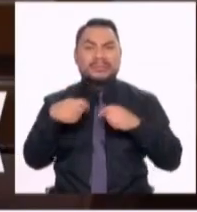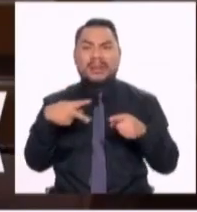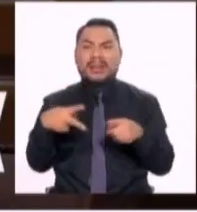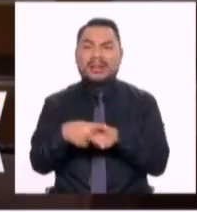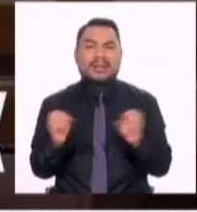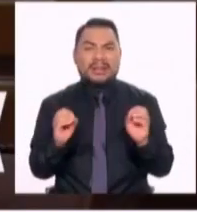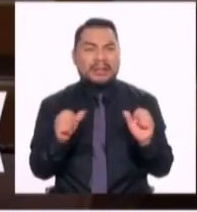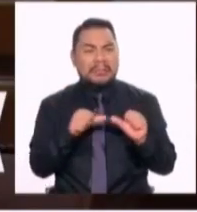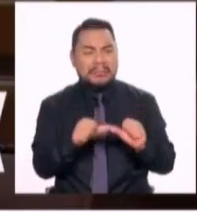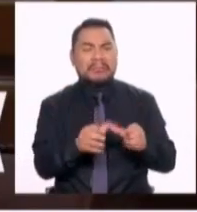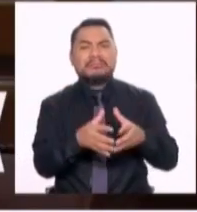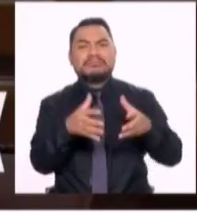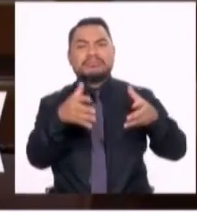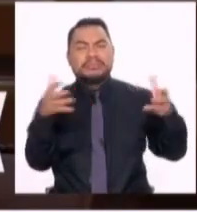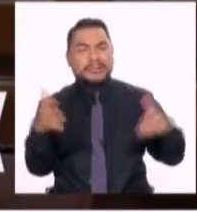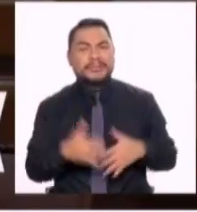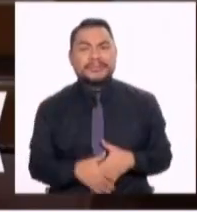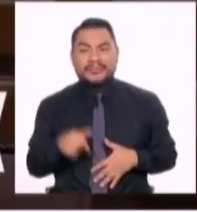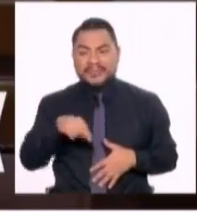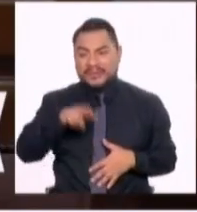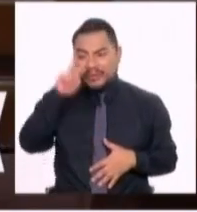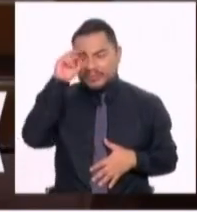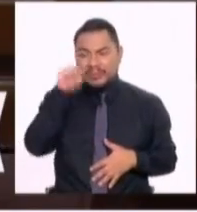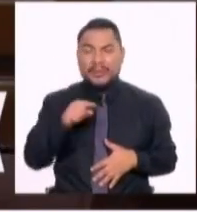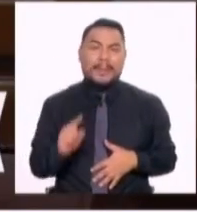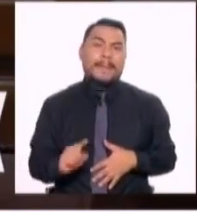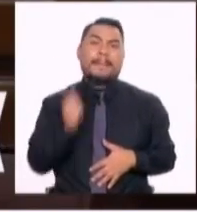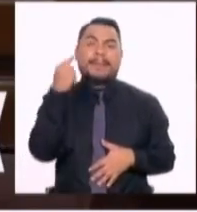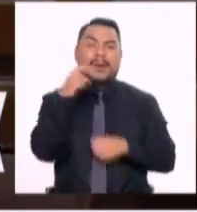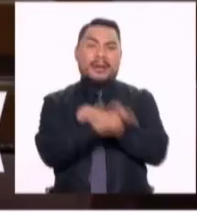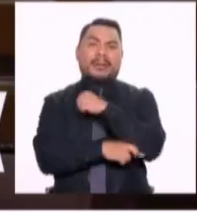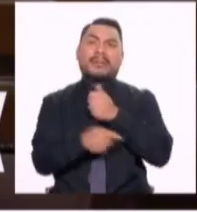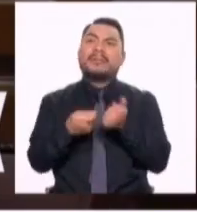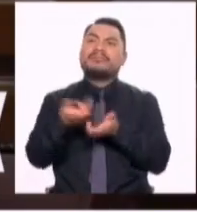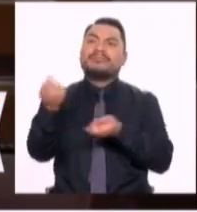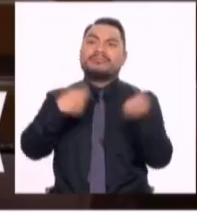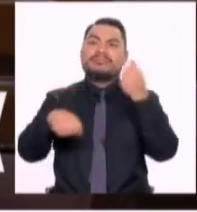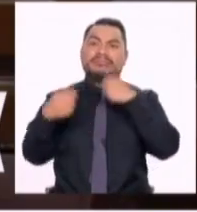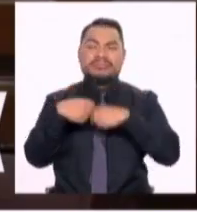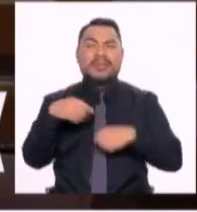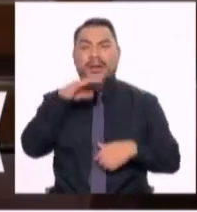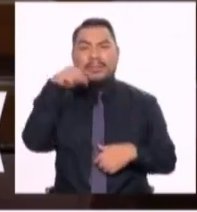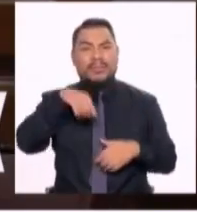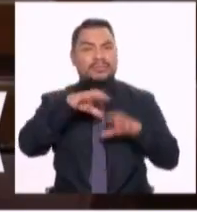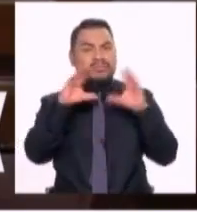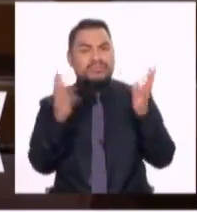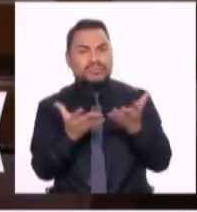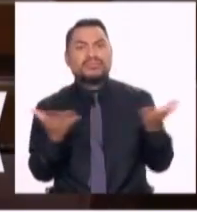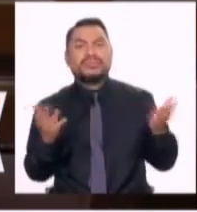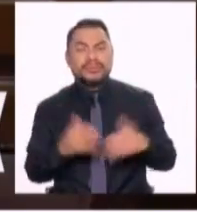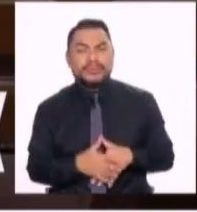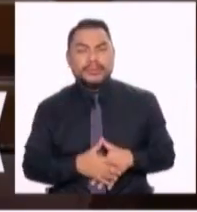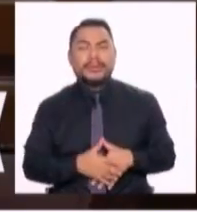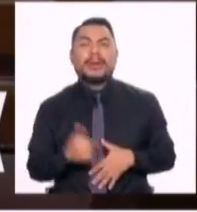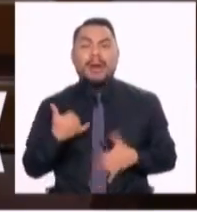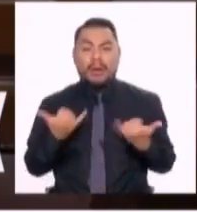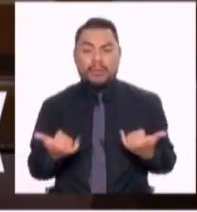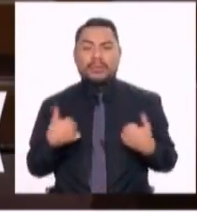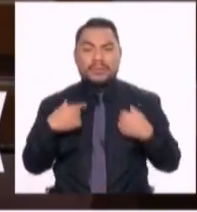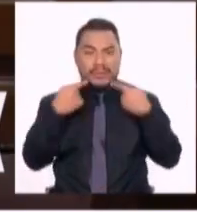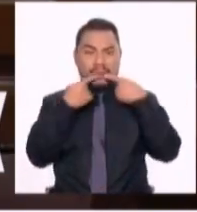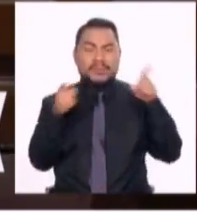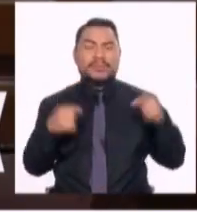pagado a los periodistas a nivel internacional, gastar el dinero en cosas que no tienen nada que ver con